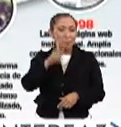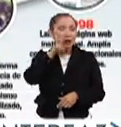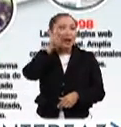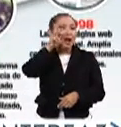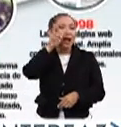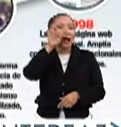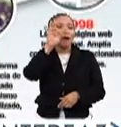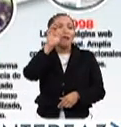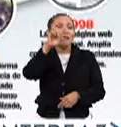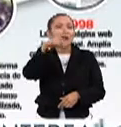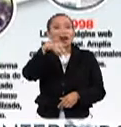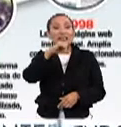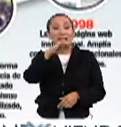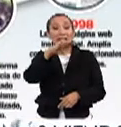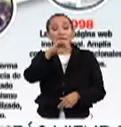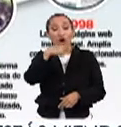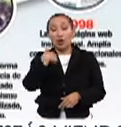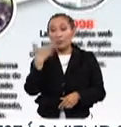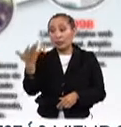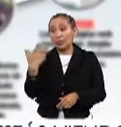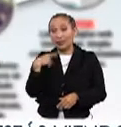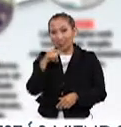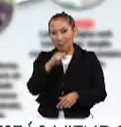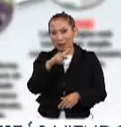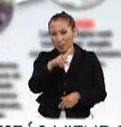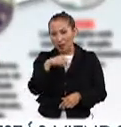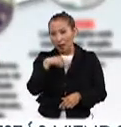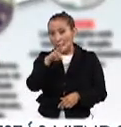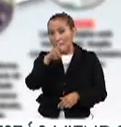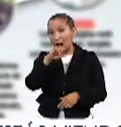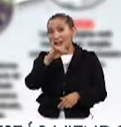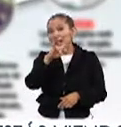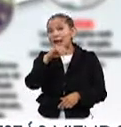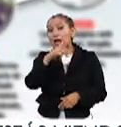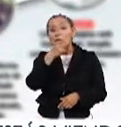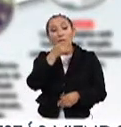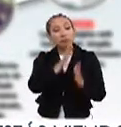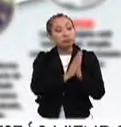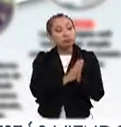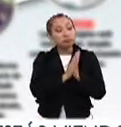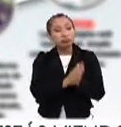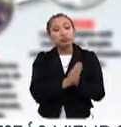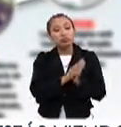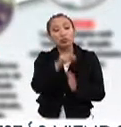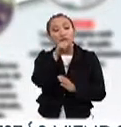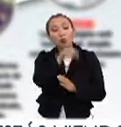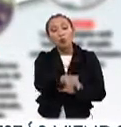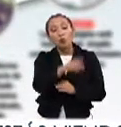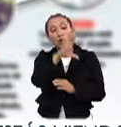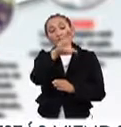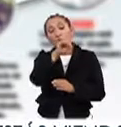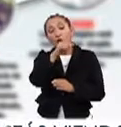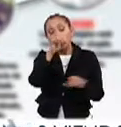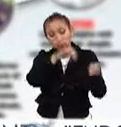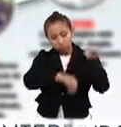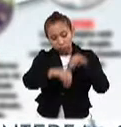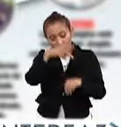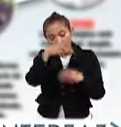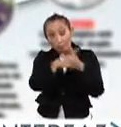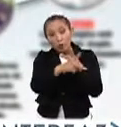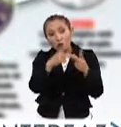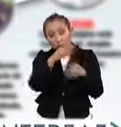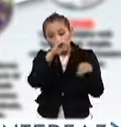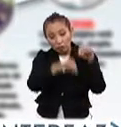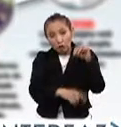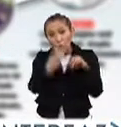Papa Francisco, nos pidieron la televisora del Vaticano hacer una coproducción, hacer un programa que lo